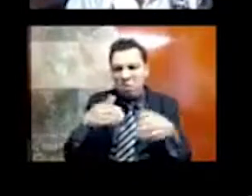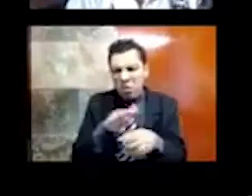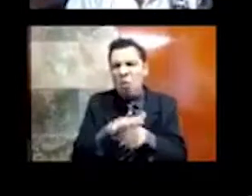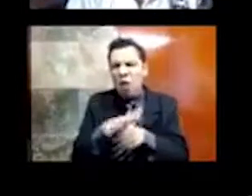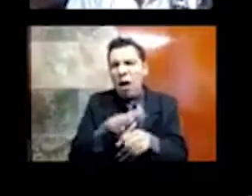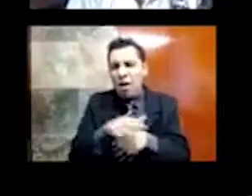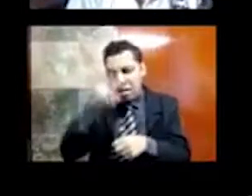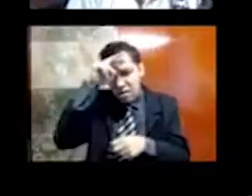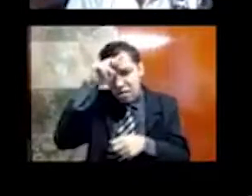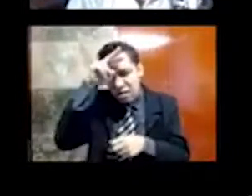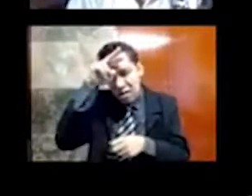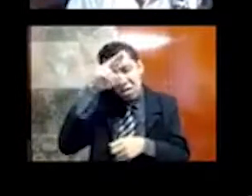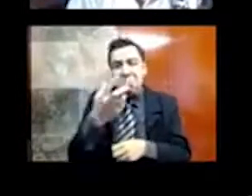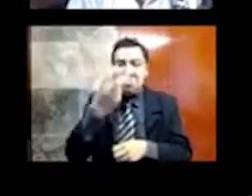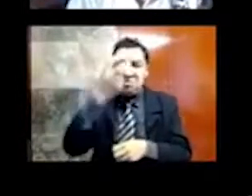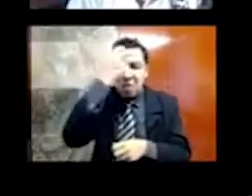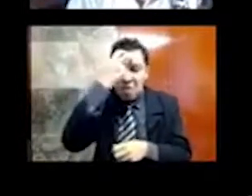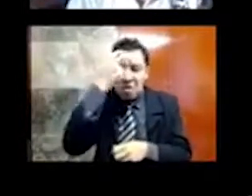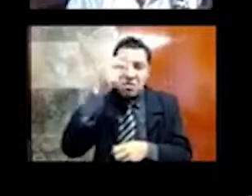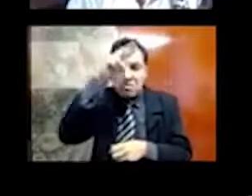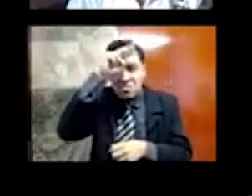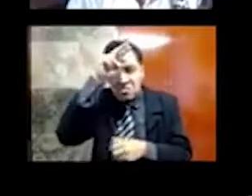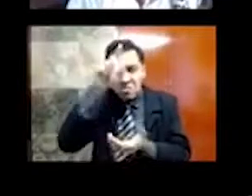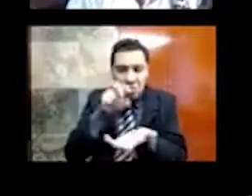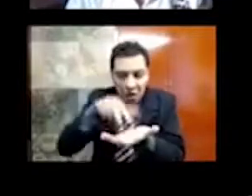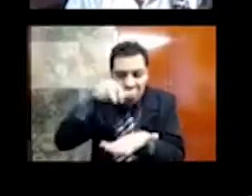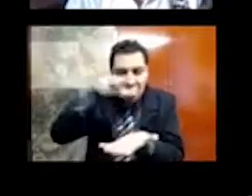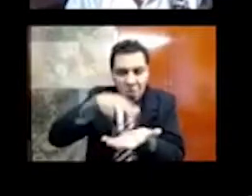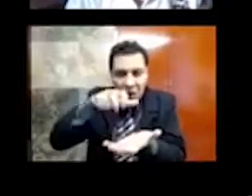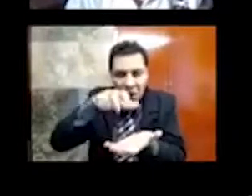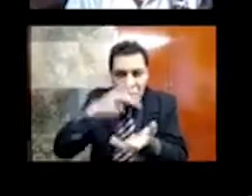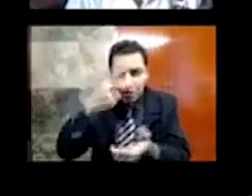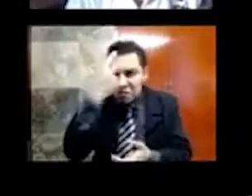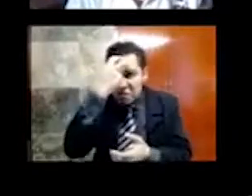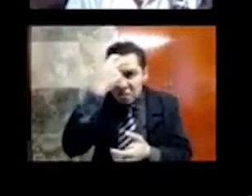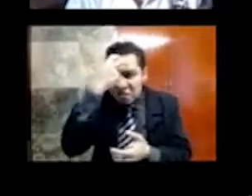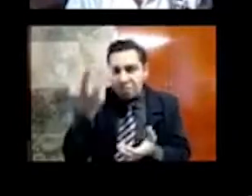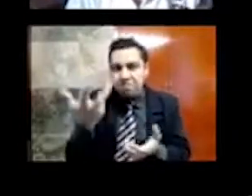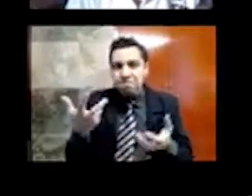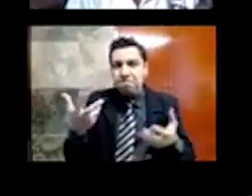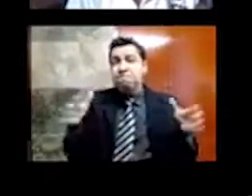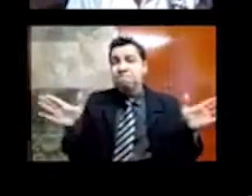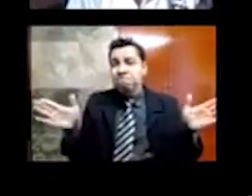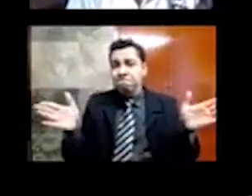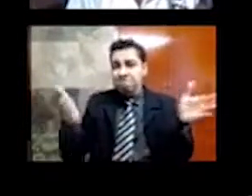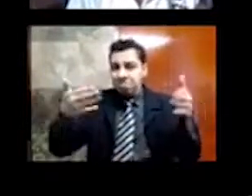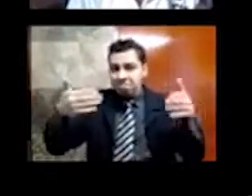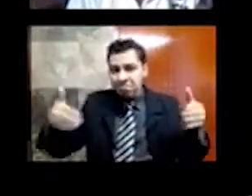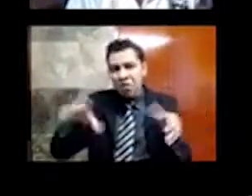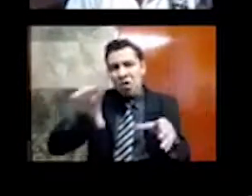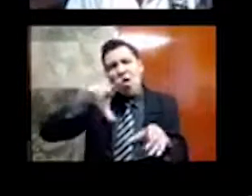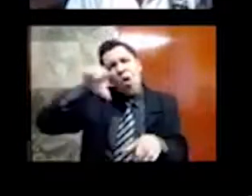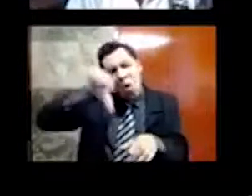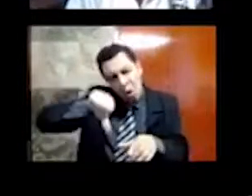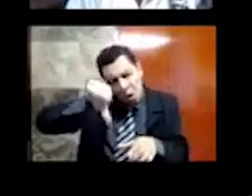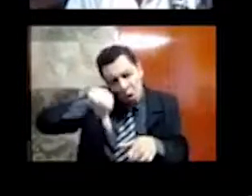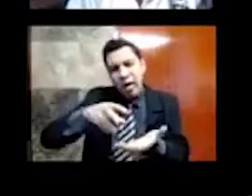ese tiempo el animalito se considerara de una manera especial. Hoy nos lo comemos muy rico, pero